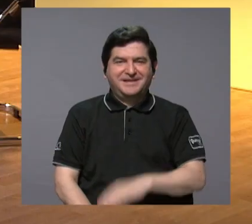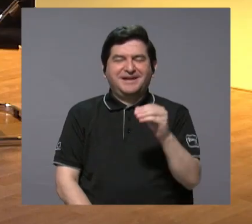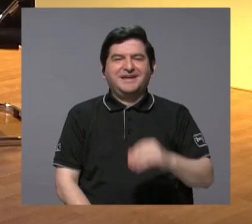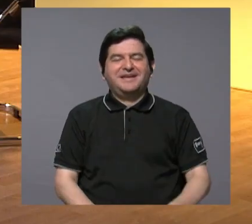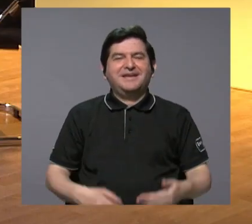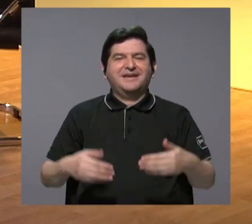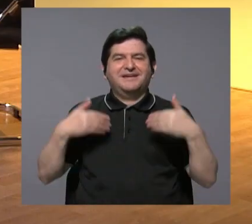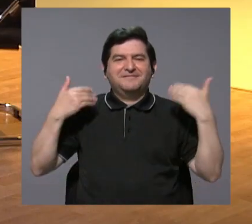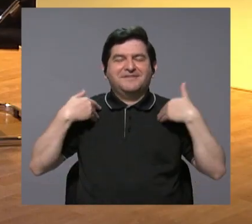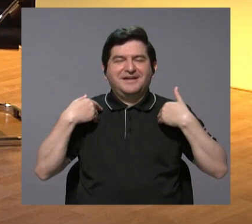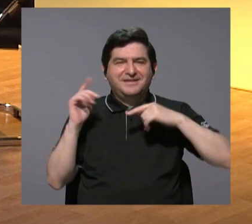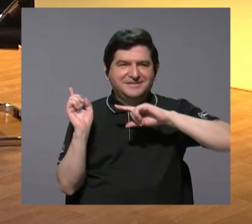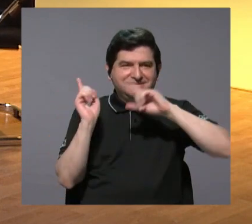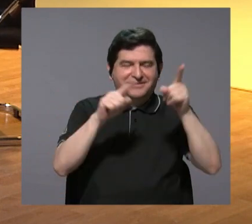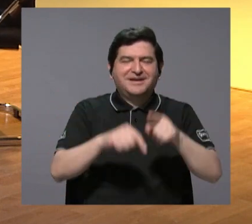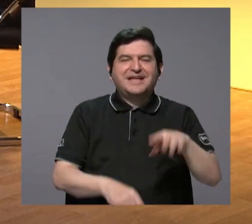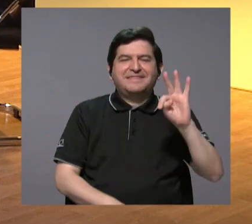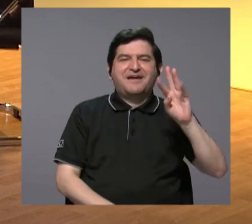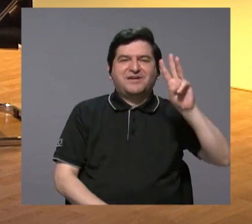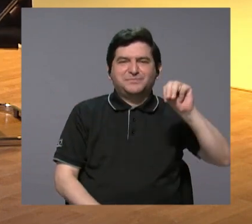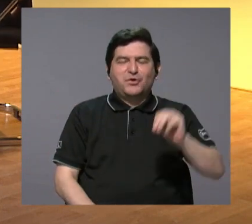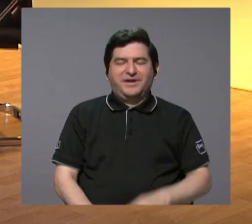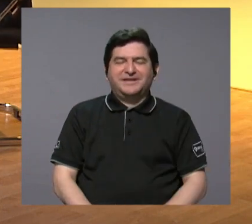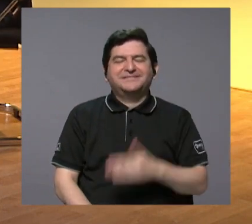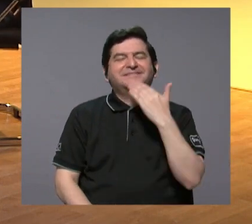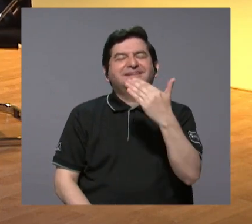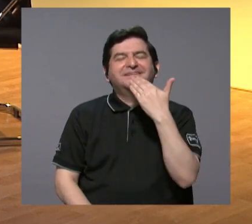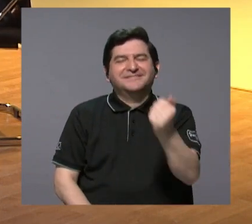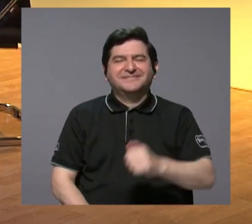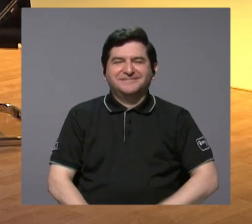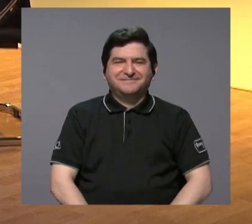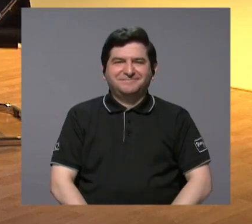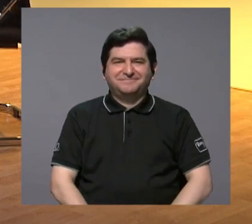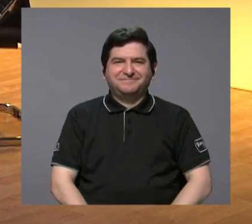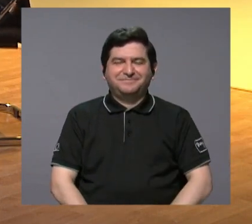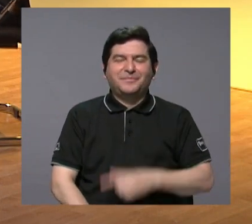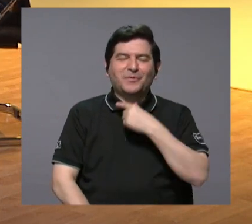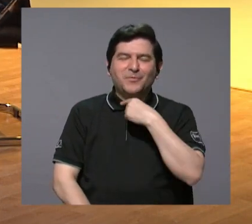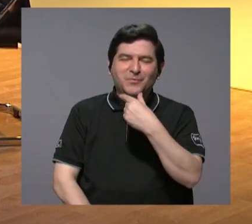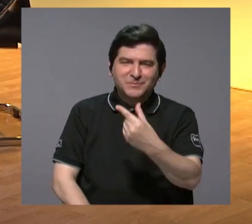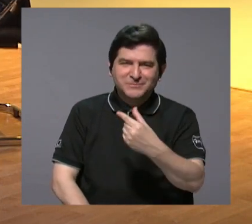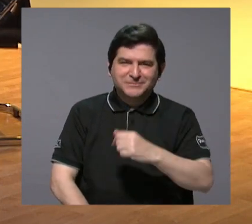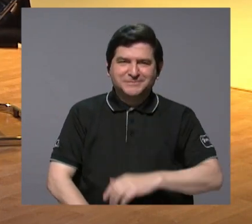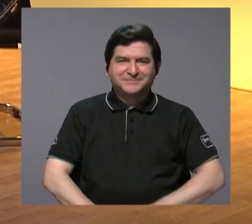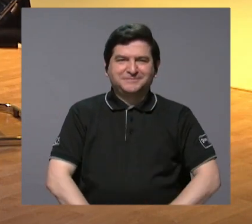feliz regreso a Tierras Morenas. Muchas gracias. Ha sido un placer.